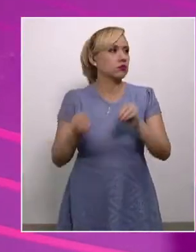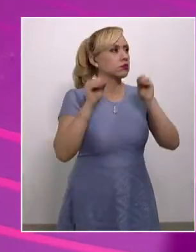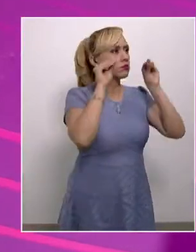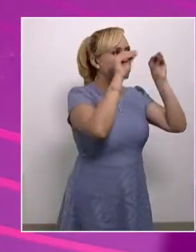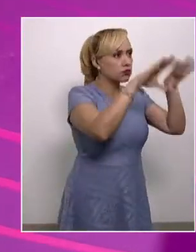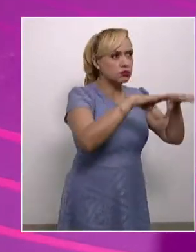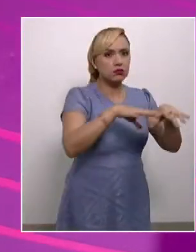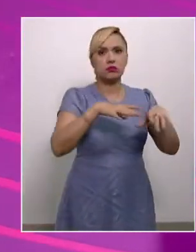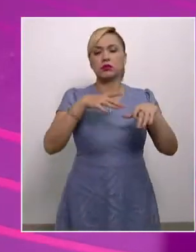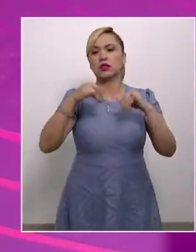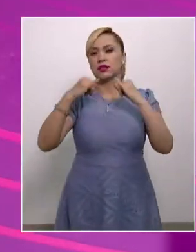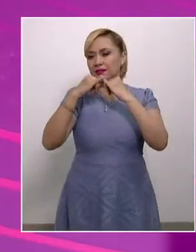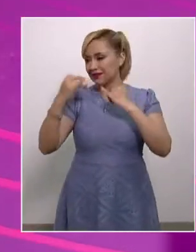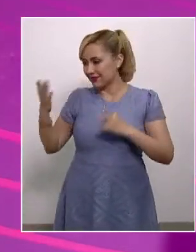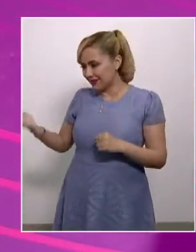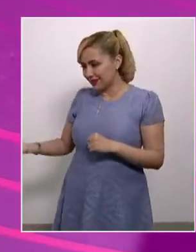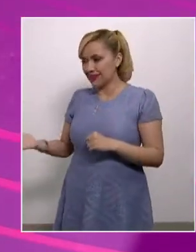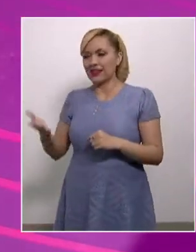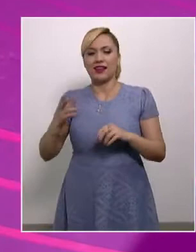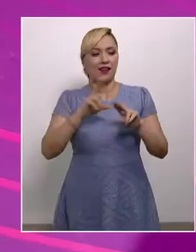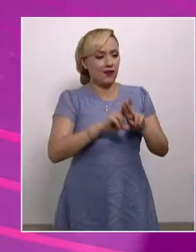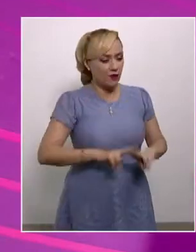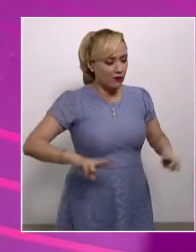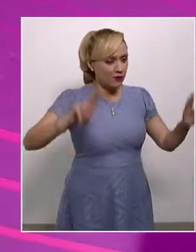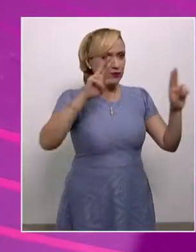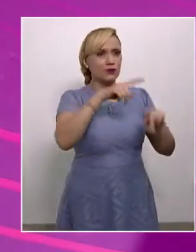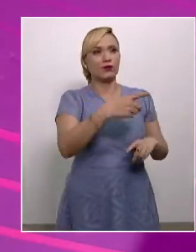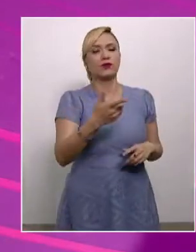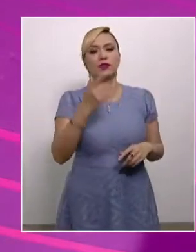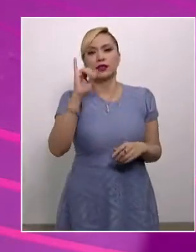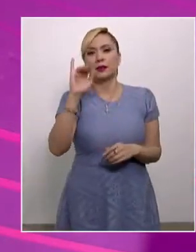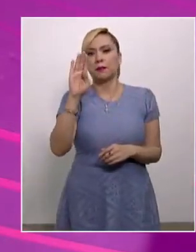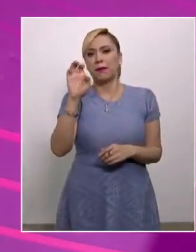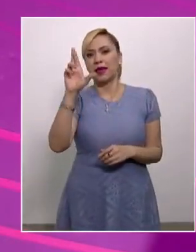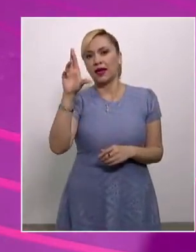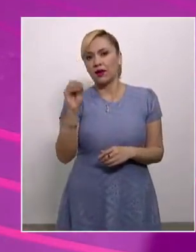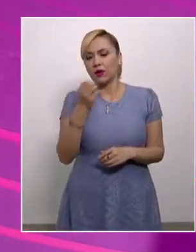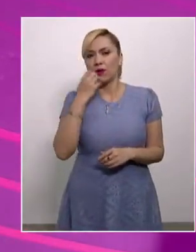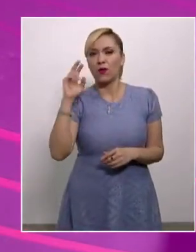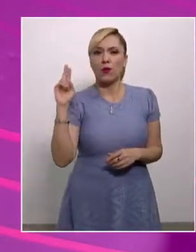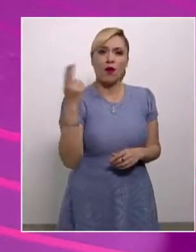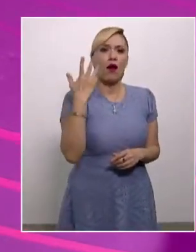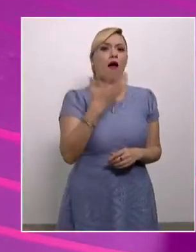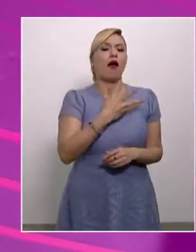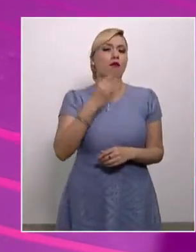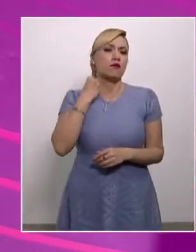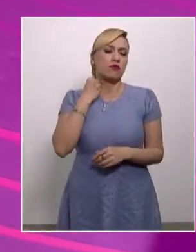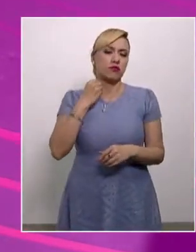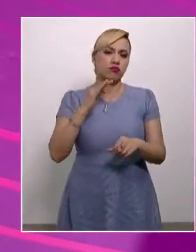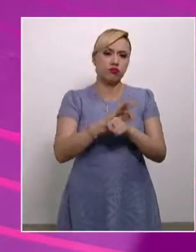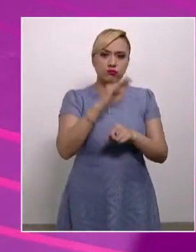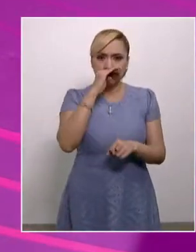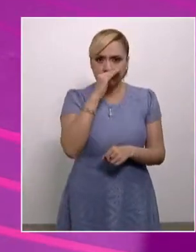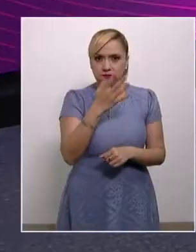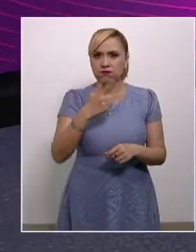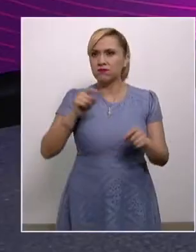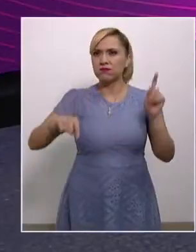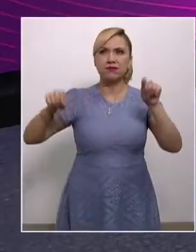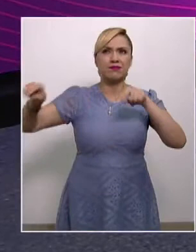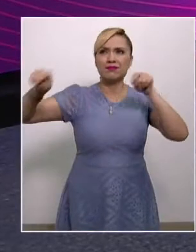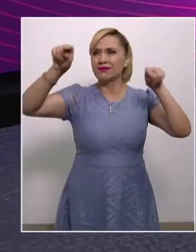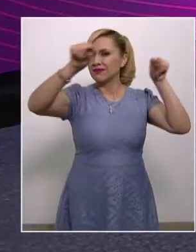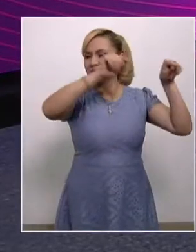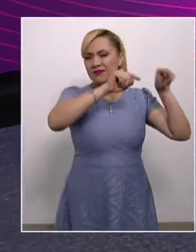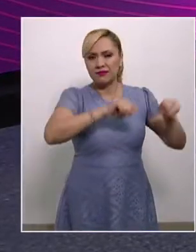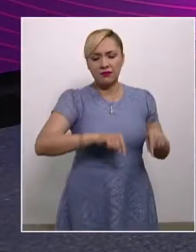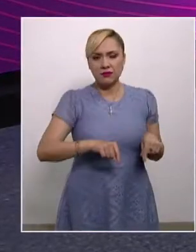como IMUMI, como la Red Jurídica La Ibero y como otras organizaciones que brindan como apoyo en las diferentes necesidades que van